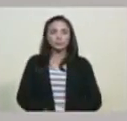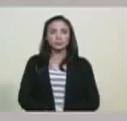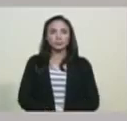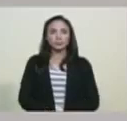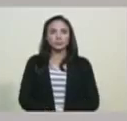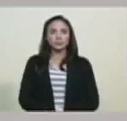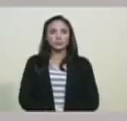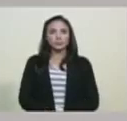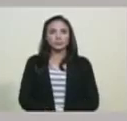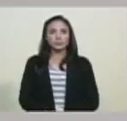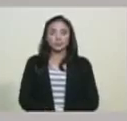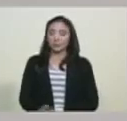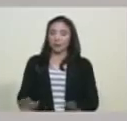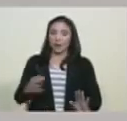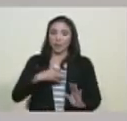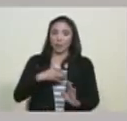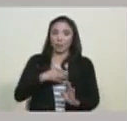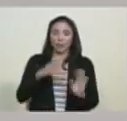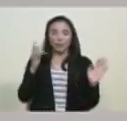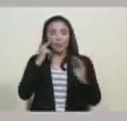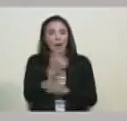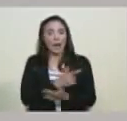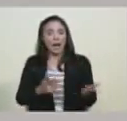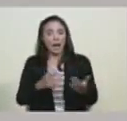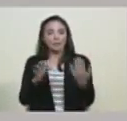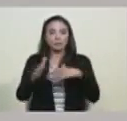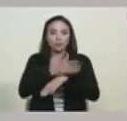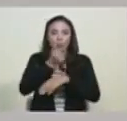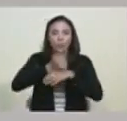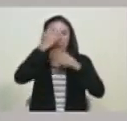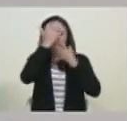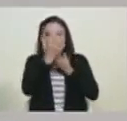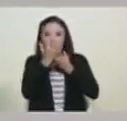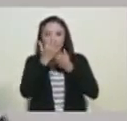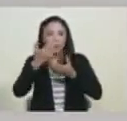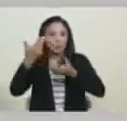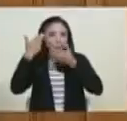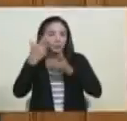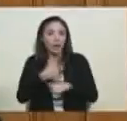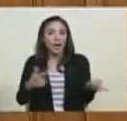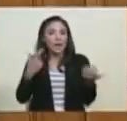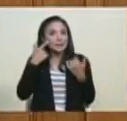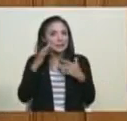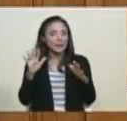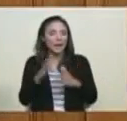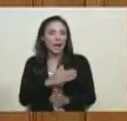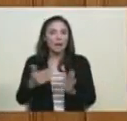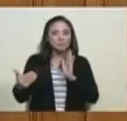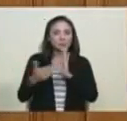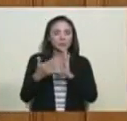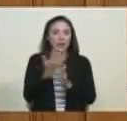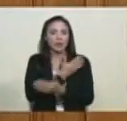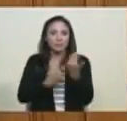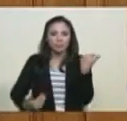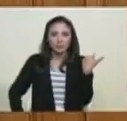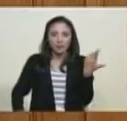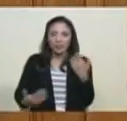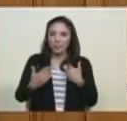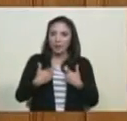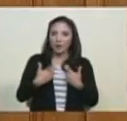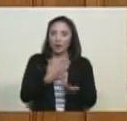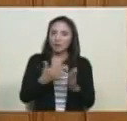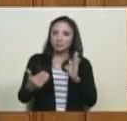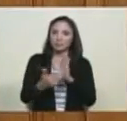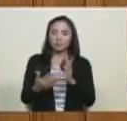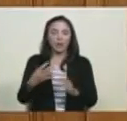No podemos dejar que la plaga del sicariato, del asesinato político, nos venga de Colombia y se instale en